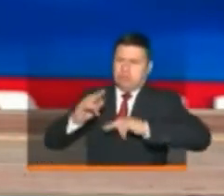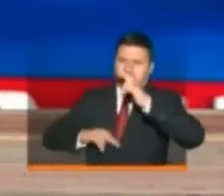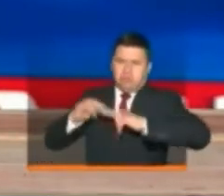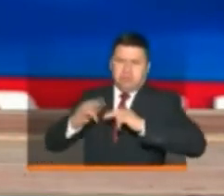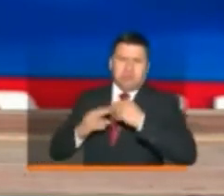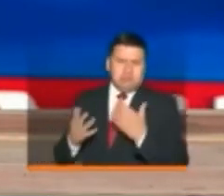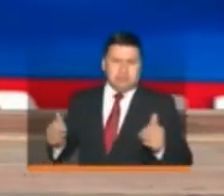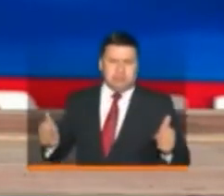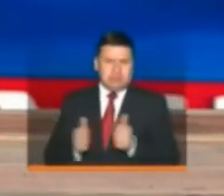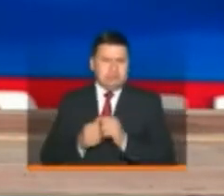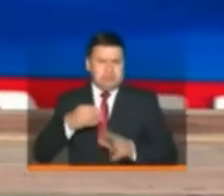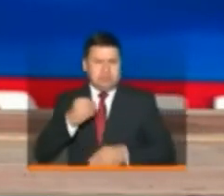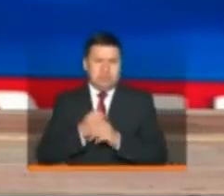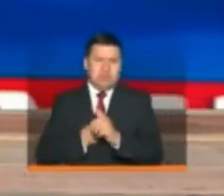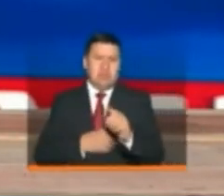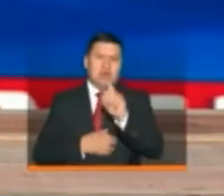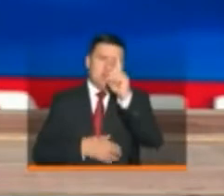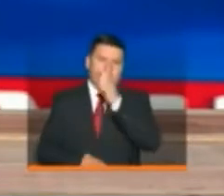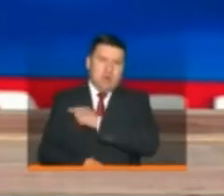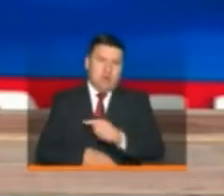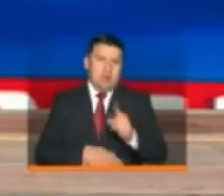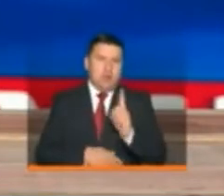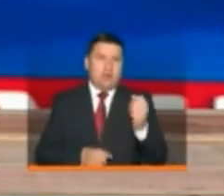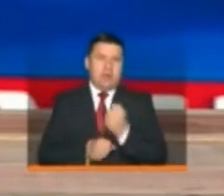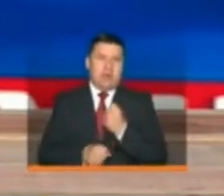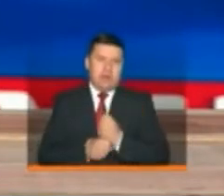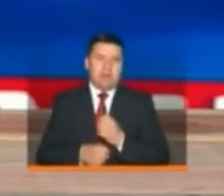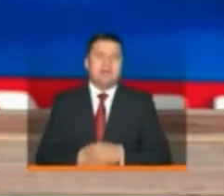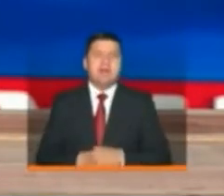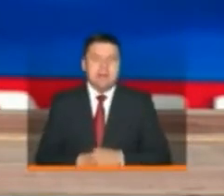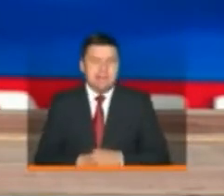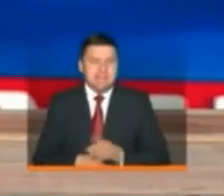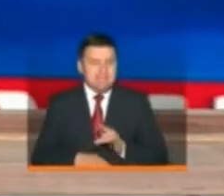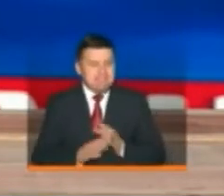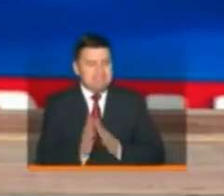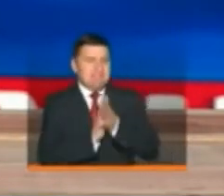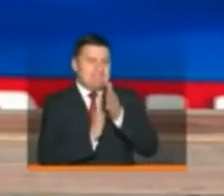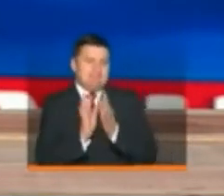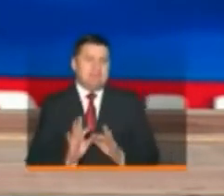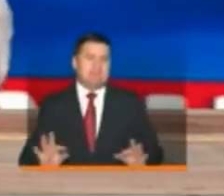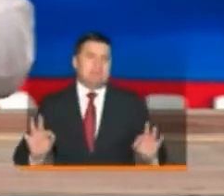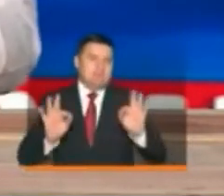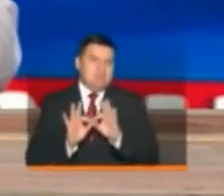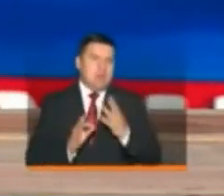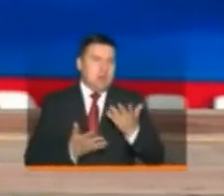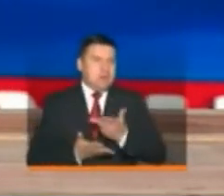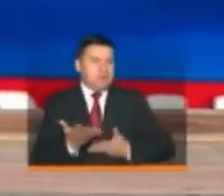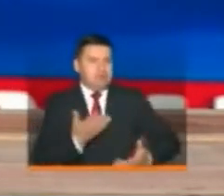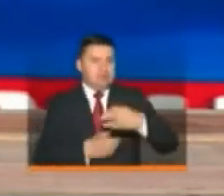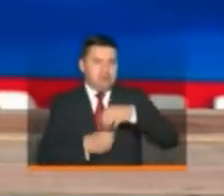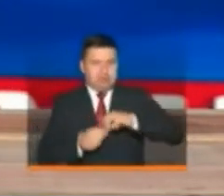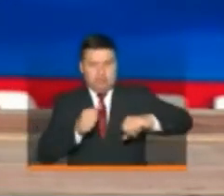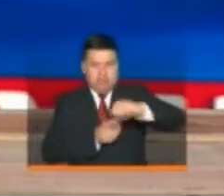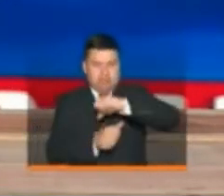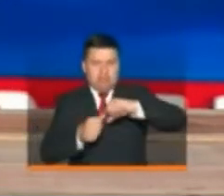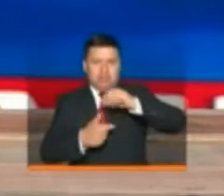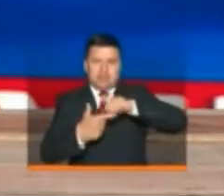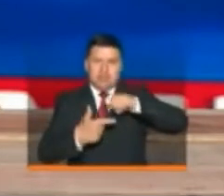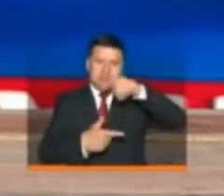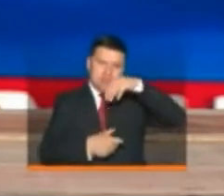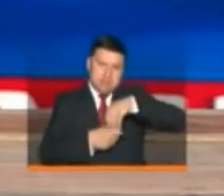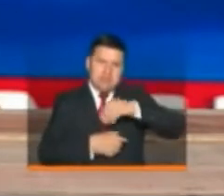construcción, que ya ha agregado cerca de 1 millón de puestos de trabajo. Este es un mensaje importante porque ha sido un dinamizador de reactivación